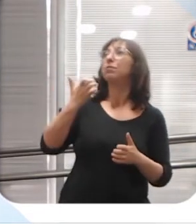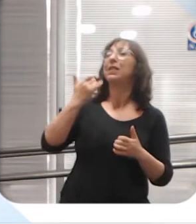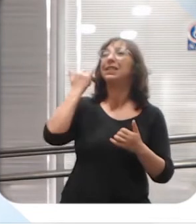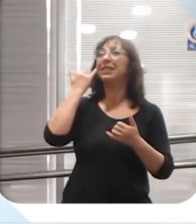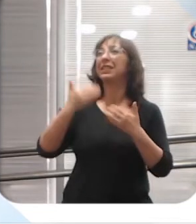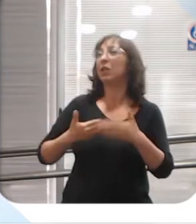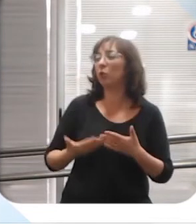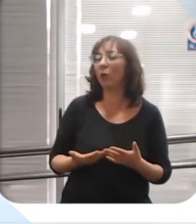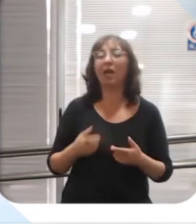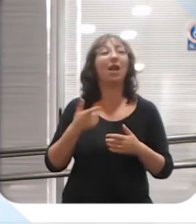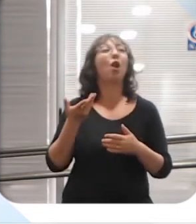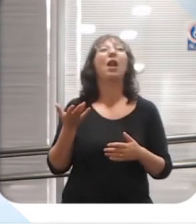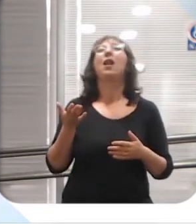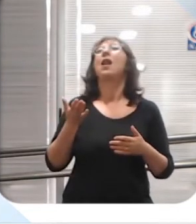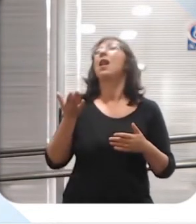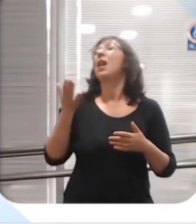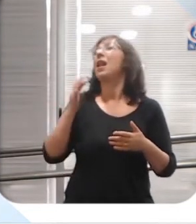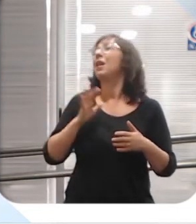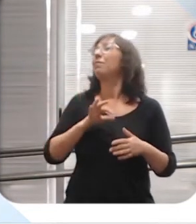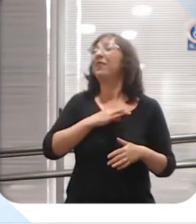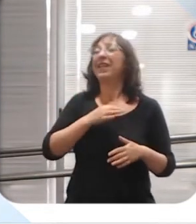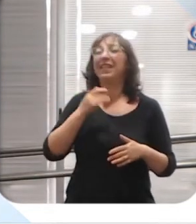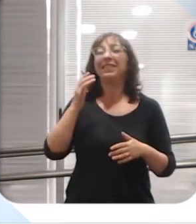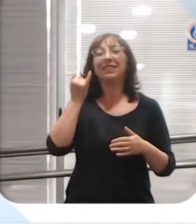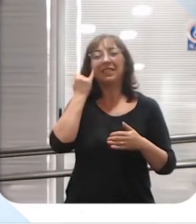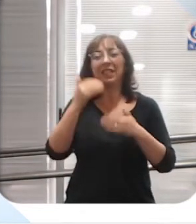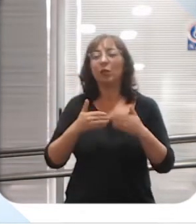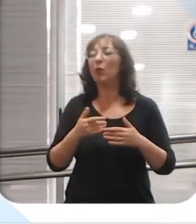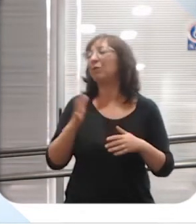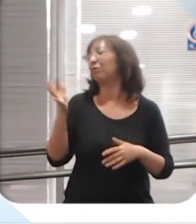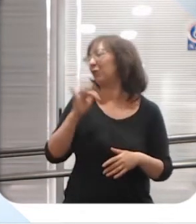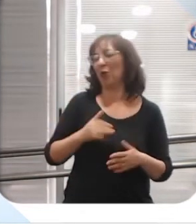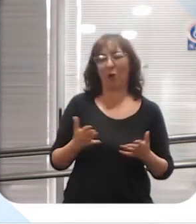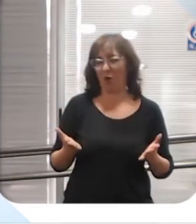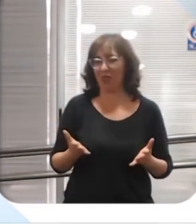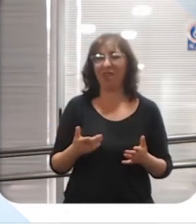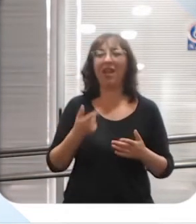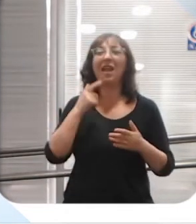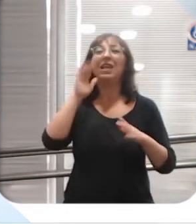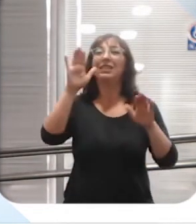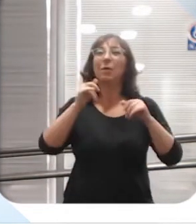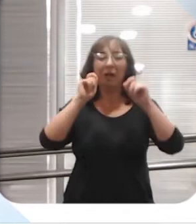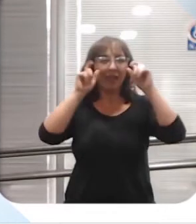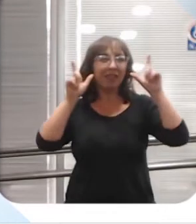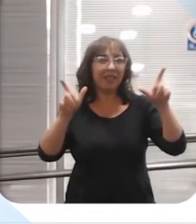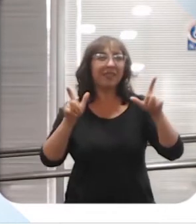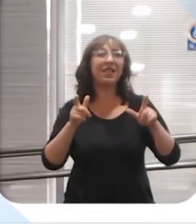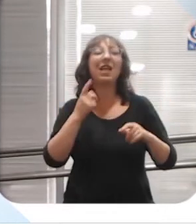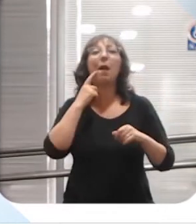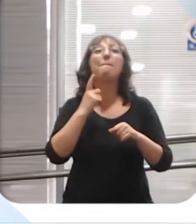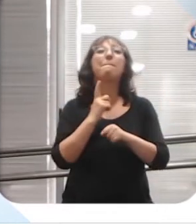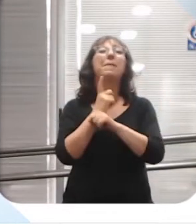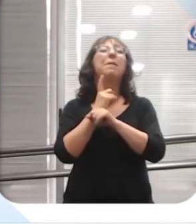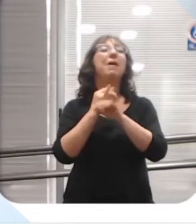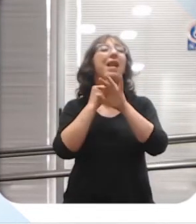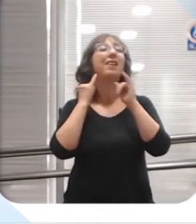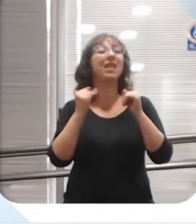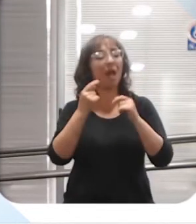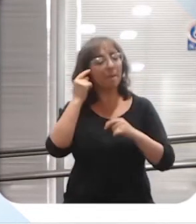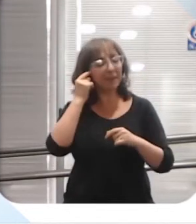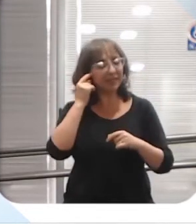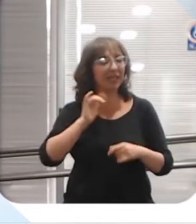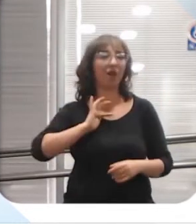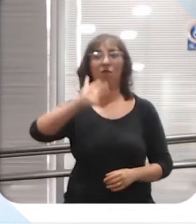está todos los días y el llamado que yo quiero hacer desde esta presentación es a tomarlo desde el primer día y a pensar en